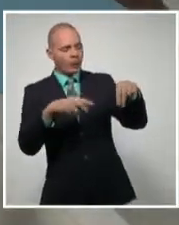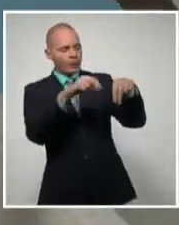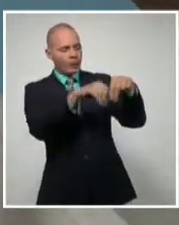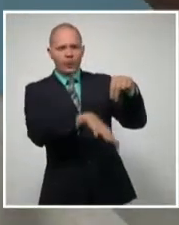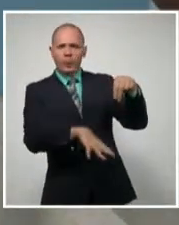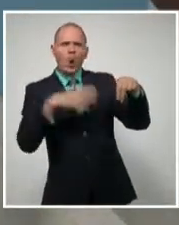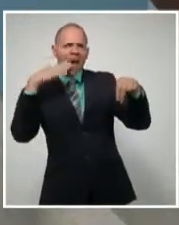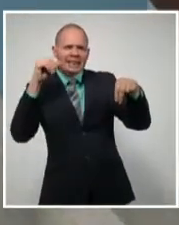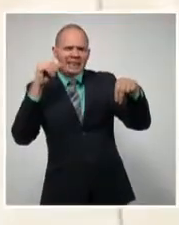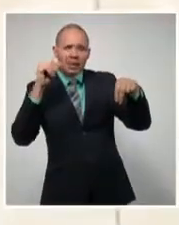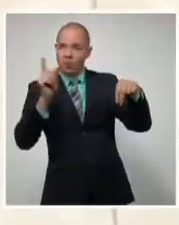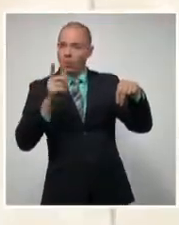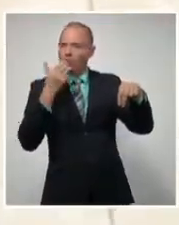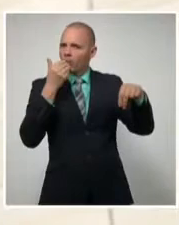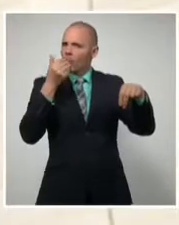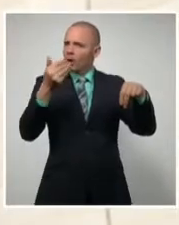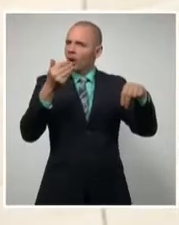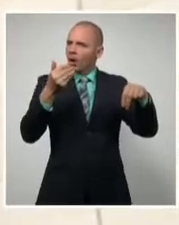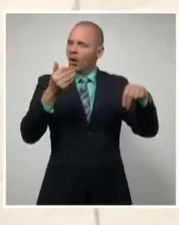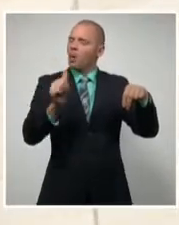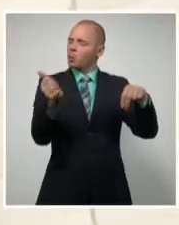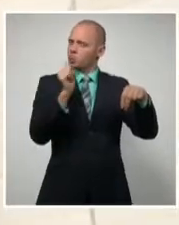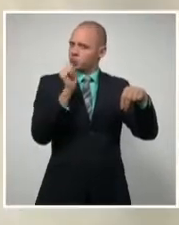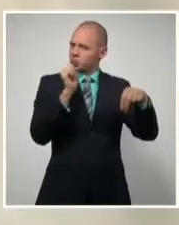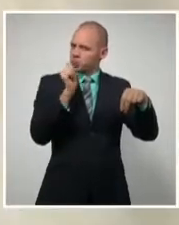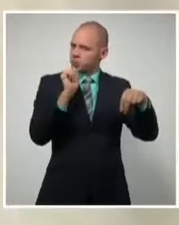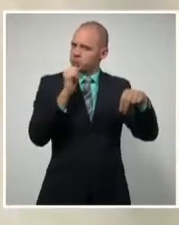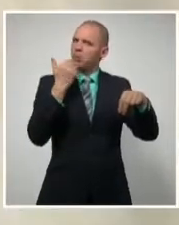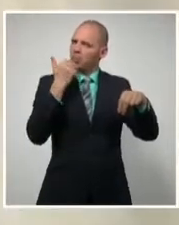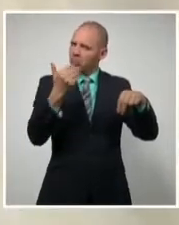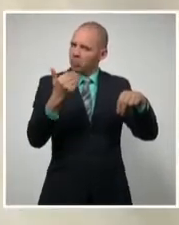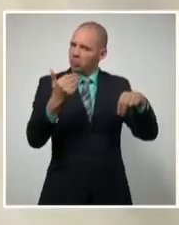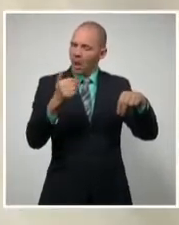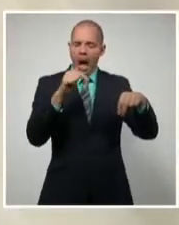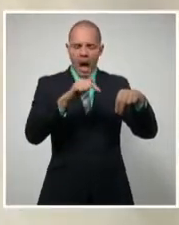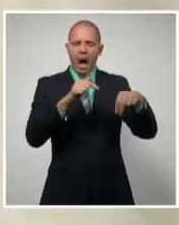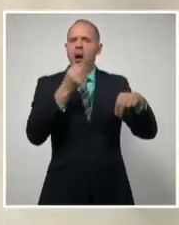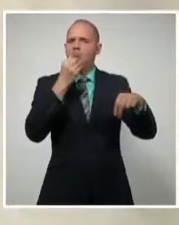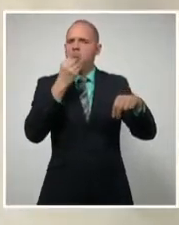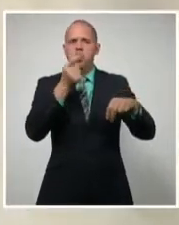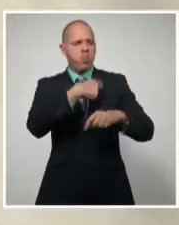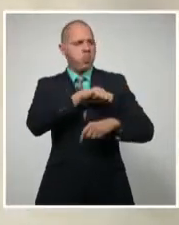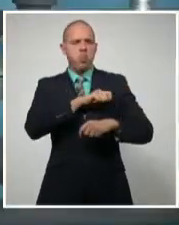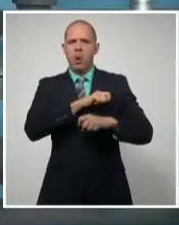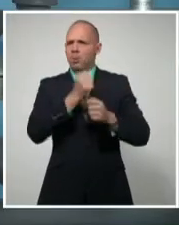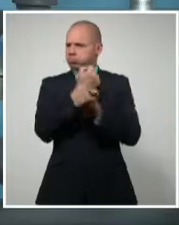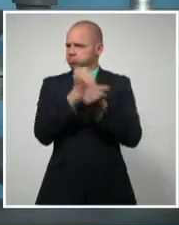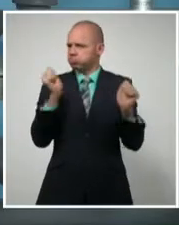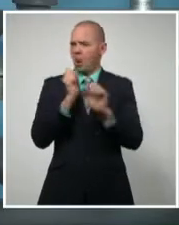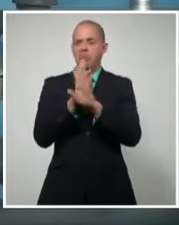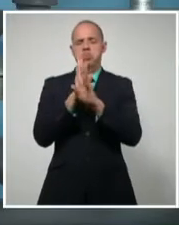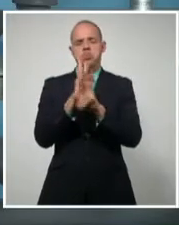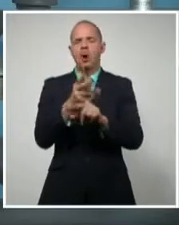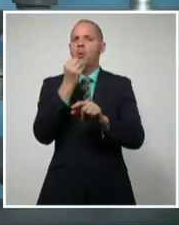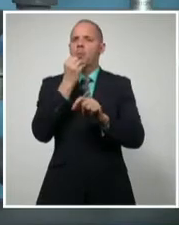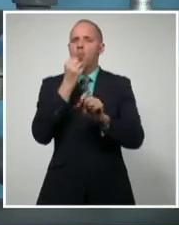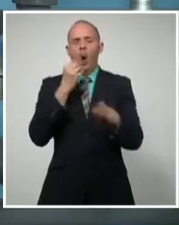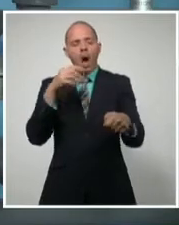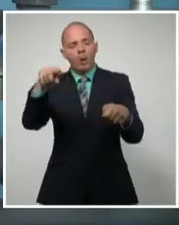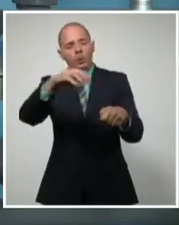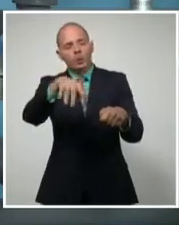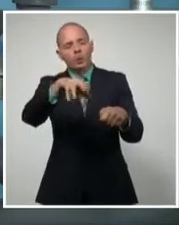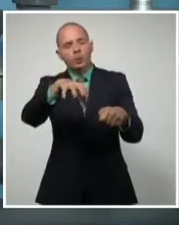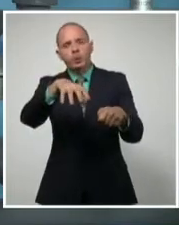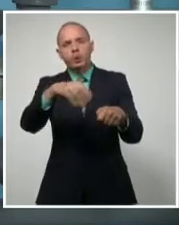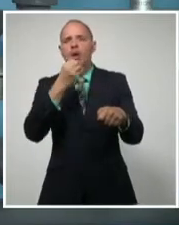donde la población podrá acceder a agua segura para su consumo. Ya en este momento está entregando también agua a